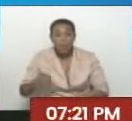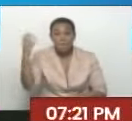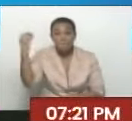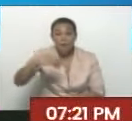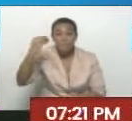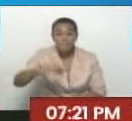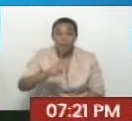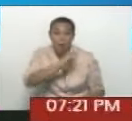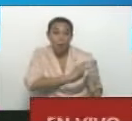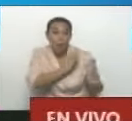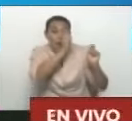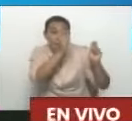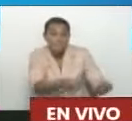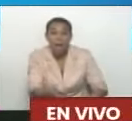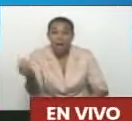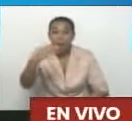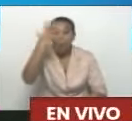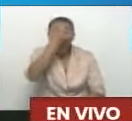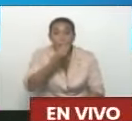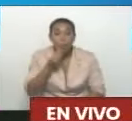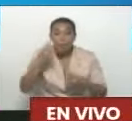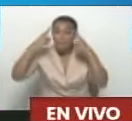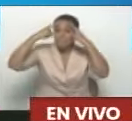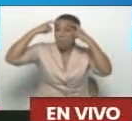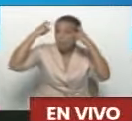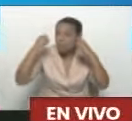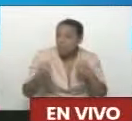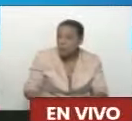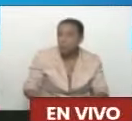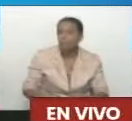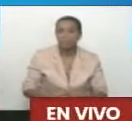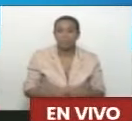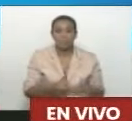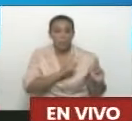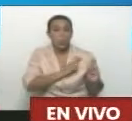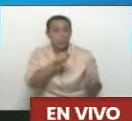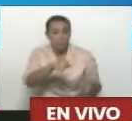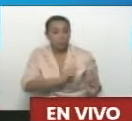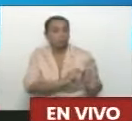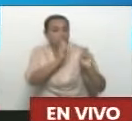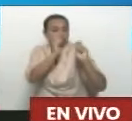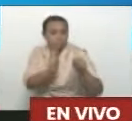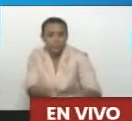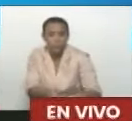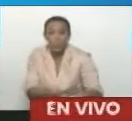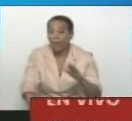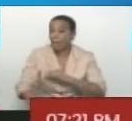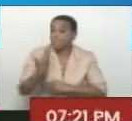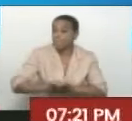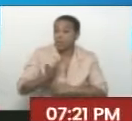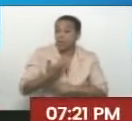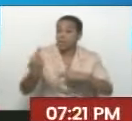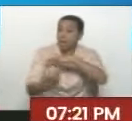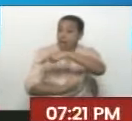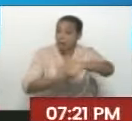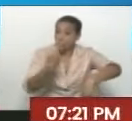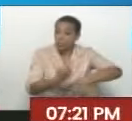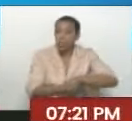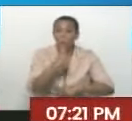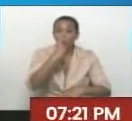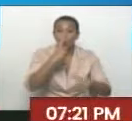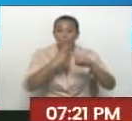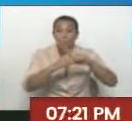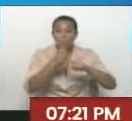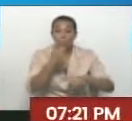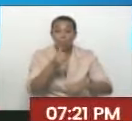les voy a entregar el poder cada vez más a esta juventud, el mando de los elementos fundamentales de la revolución. El